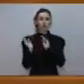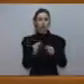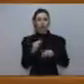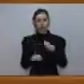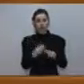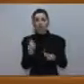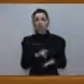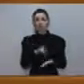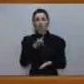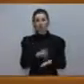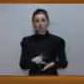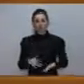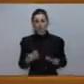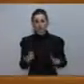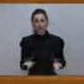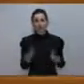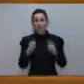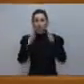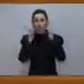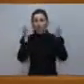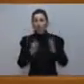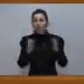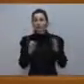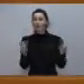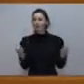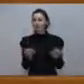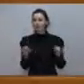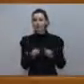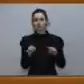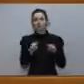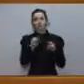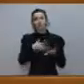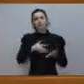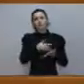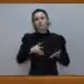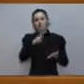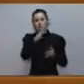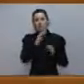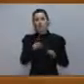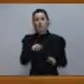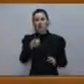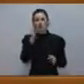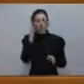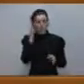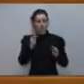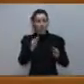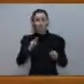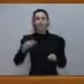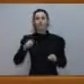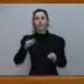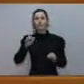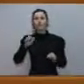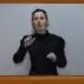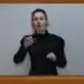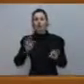consumados. Porque la realidad es como en la novela, donde los hermanos Vicario, con la complicidad de los